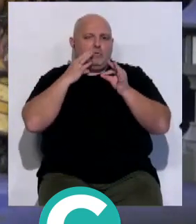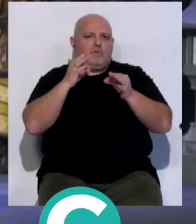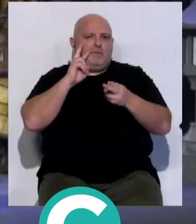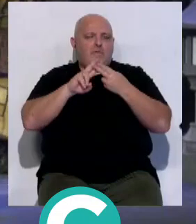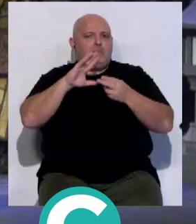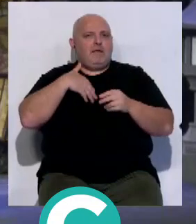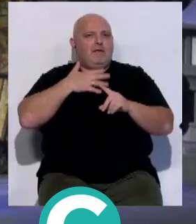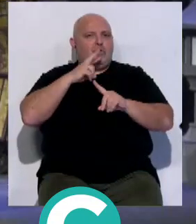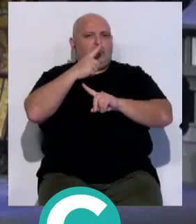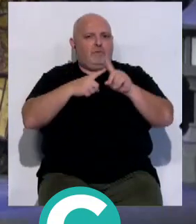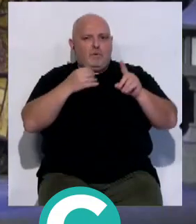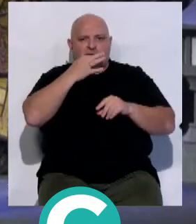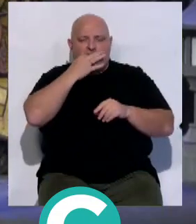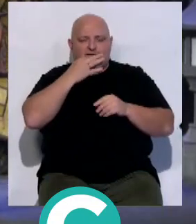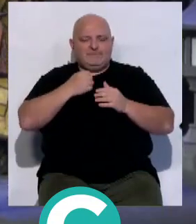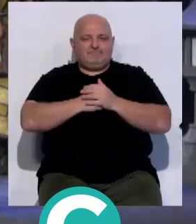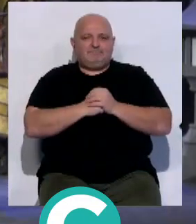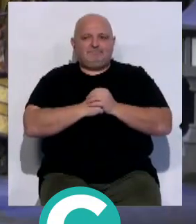las 8 y media de la tarde. Gracias por estar ahí.